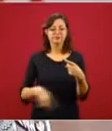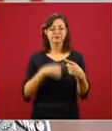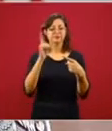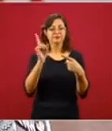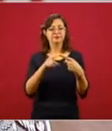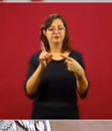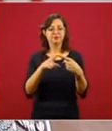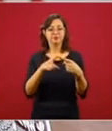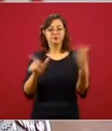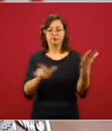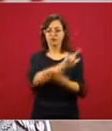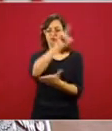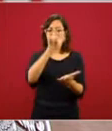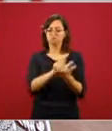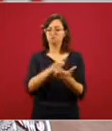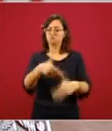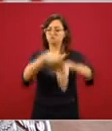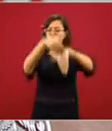Estado de Derecho,